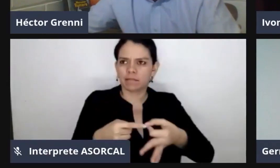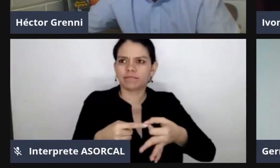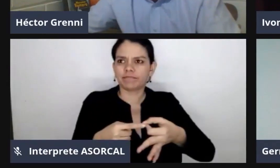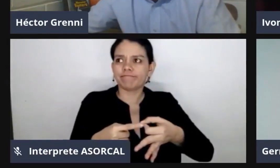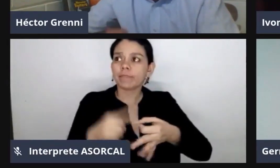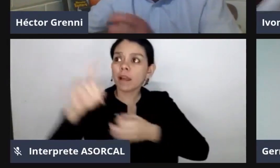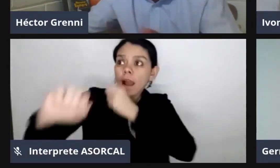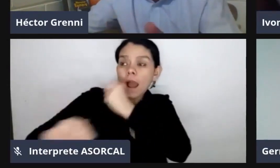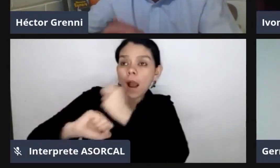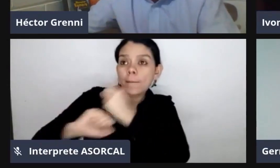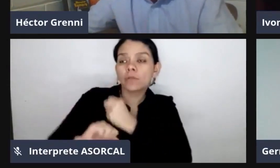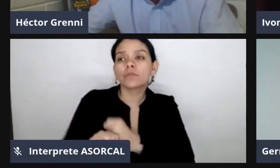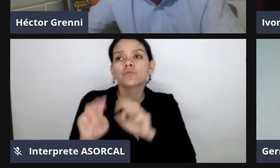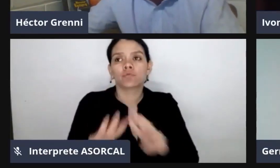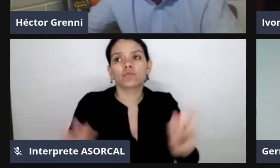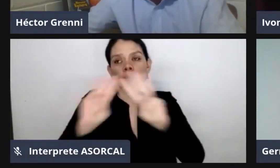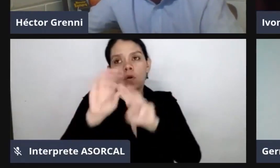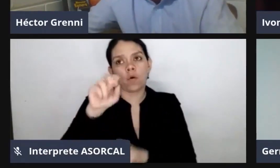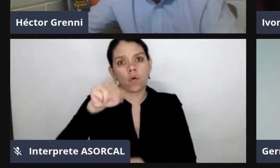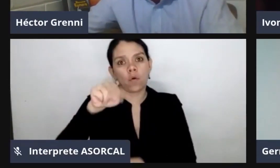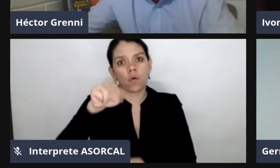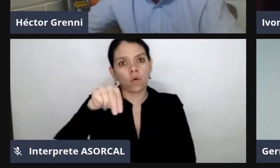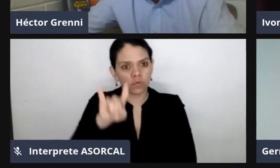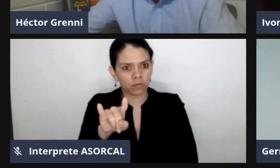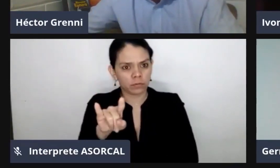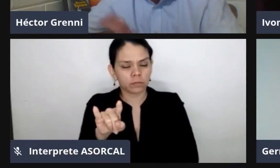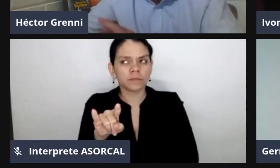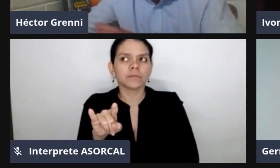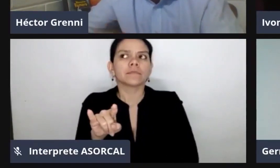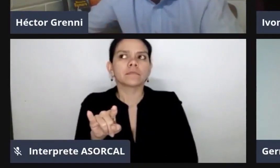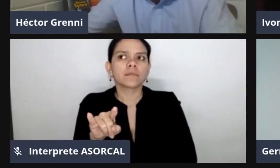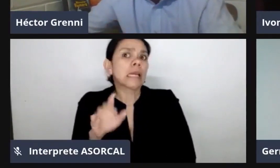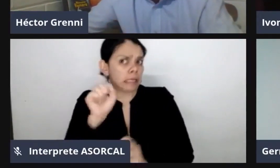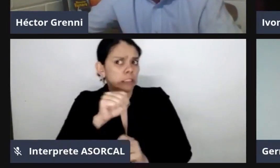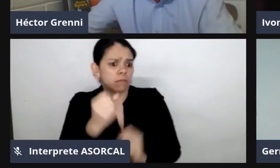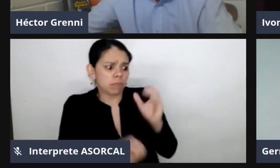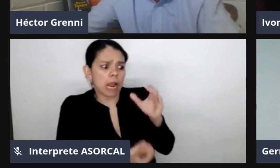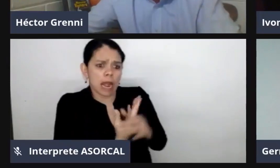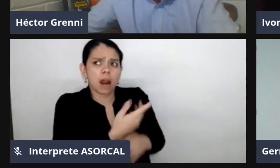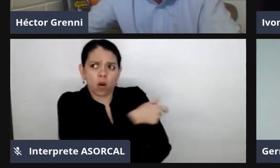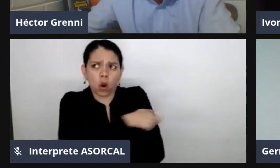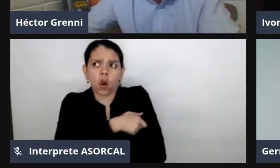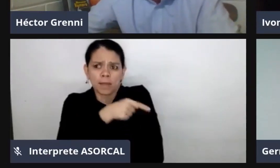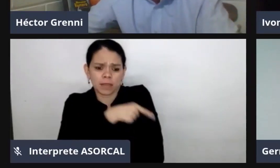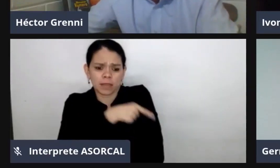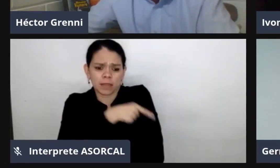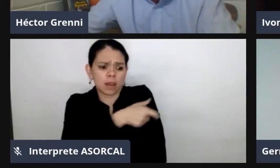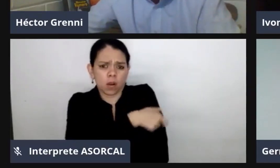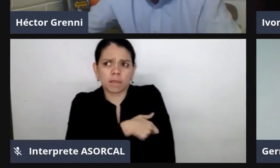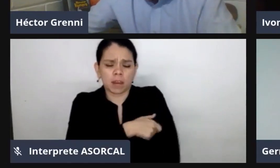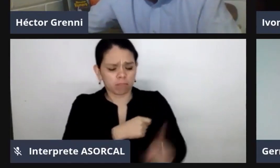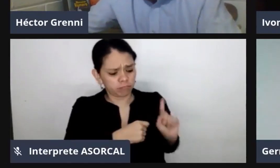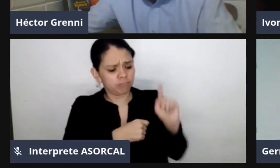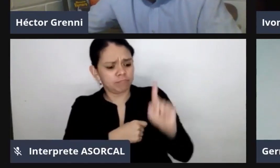Comisión de la Verdad se creó y de hecho el presidente de la Comisión de la Verdad, uno de los 3 presidentes, fue don Rómulo Betancourt.